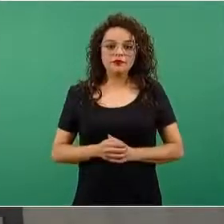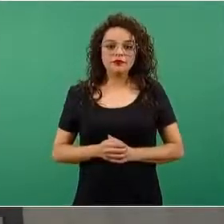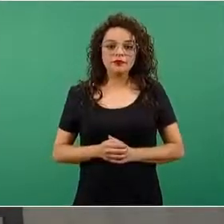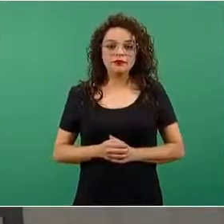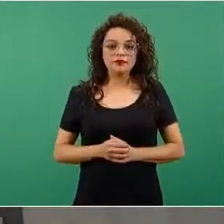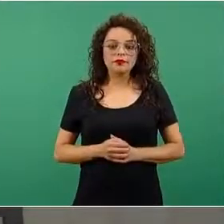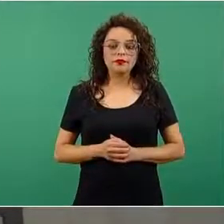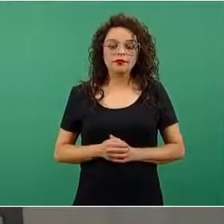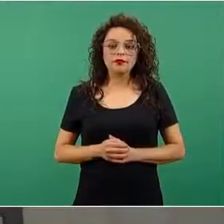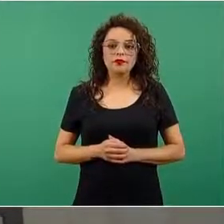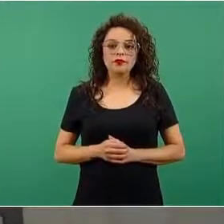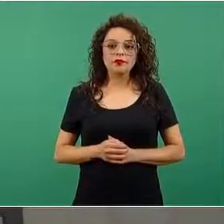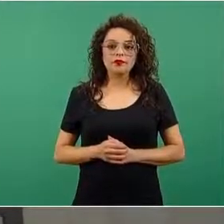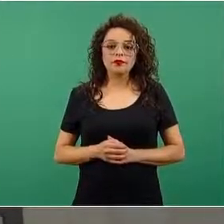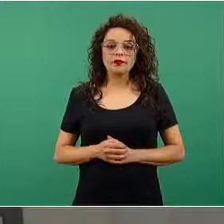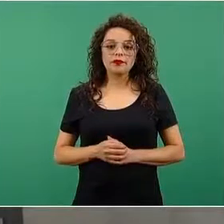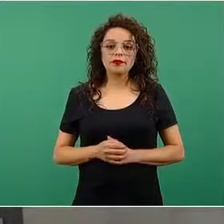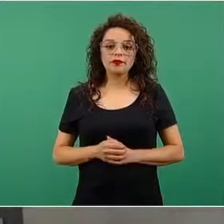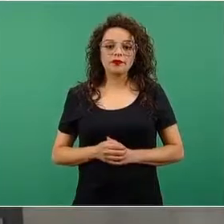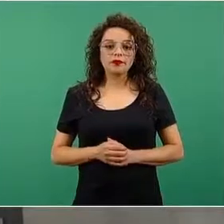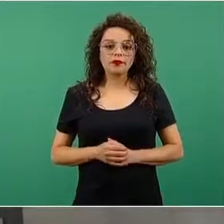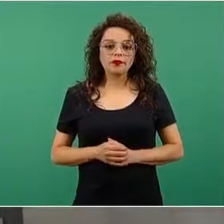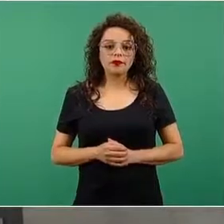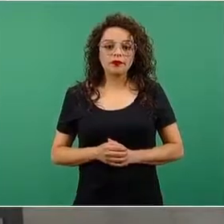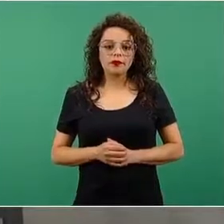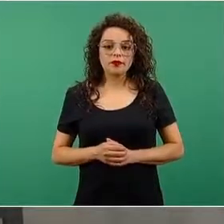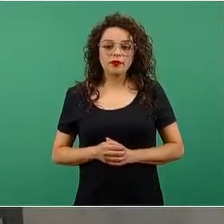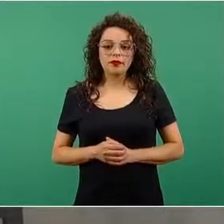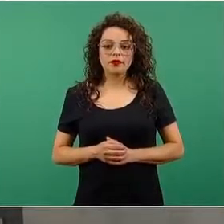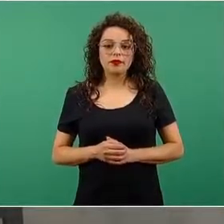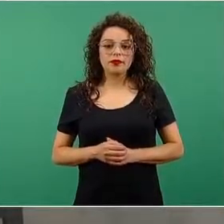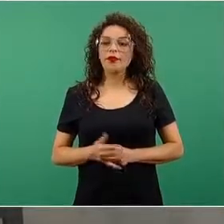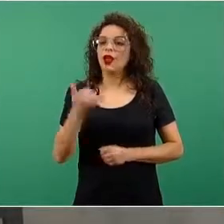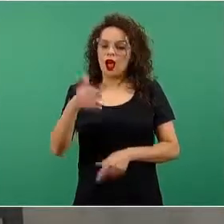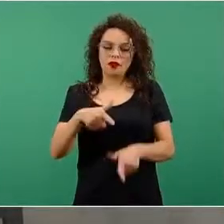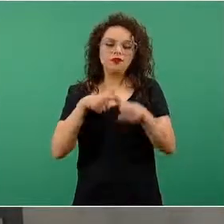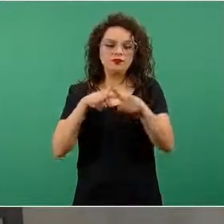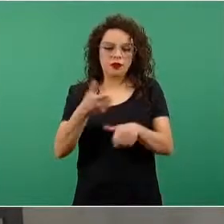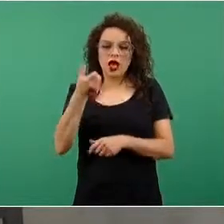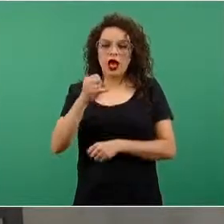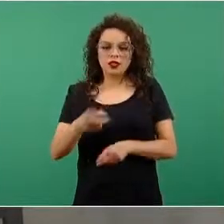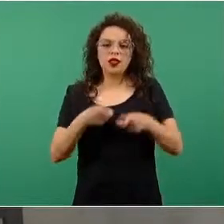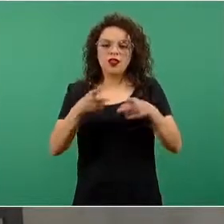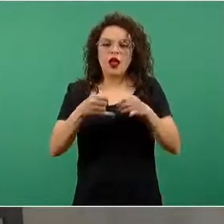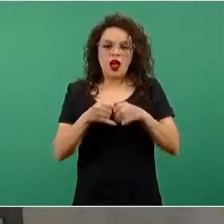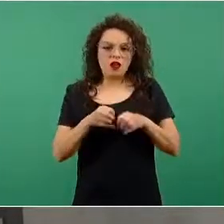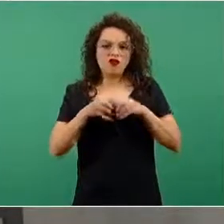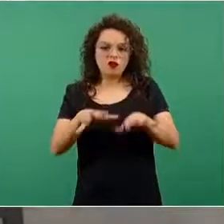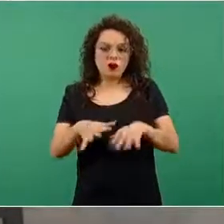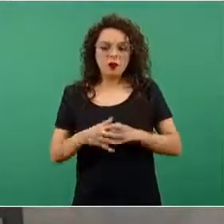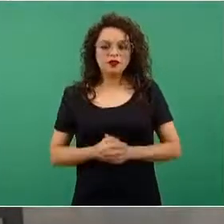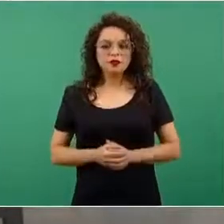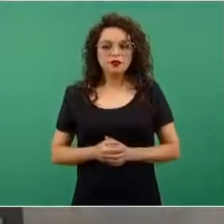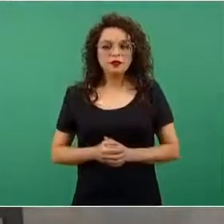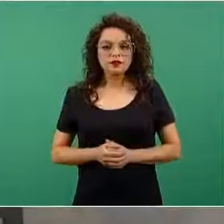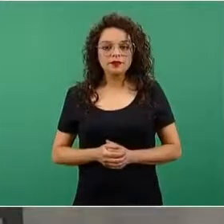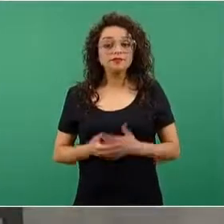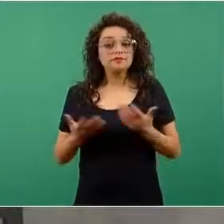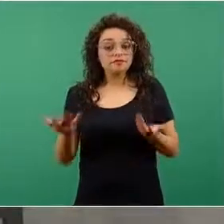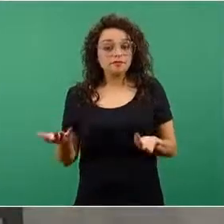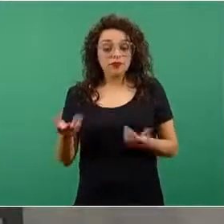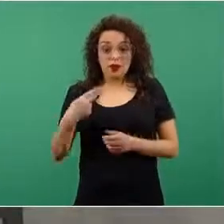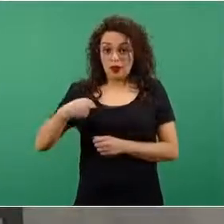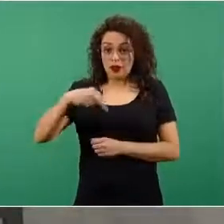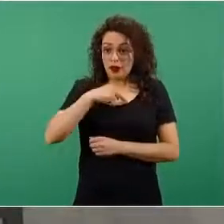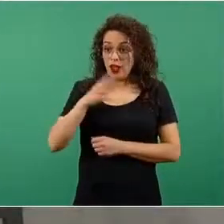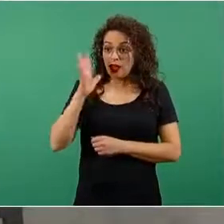y así lo estaremos informando. Y estamos tratando de lograr que en la medida en que estamos ya vacunando